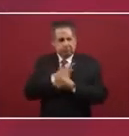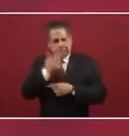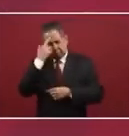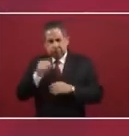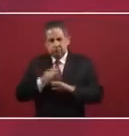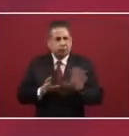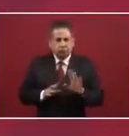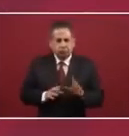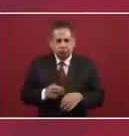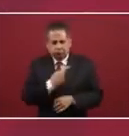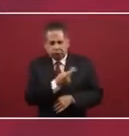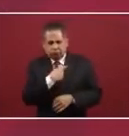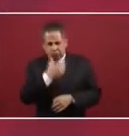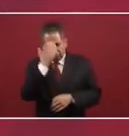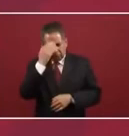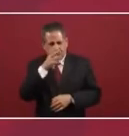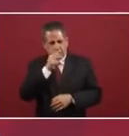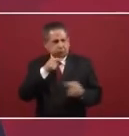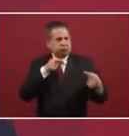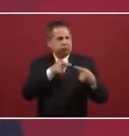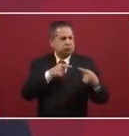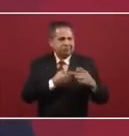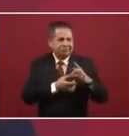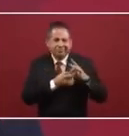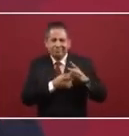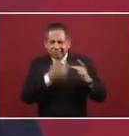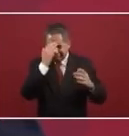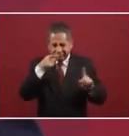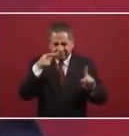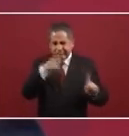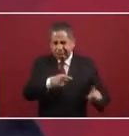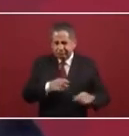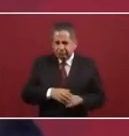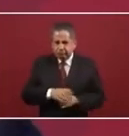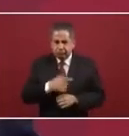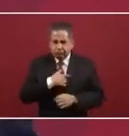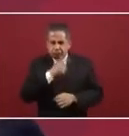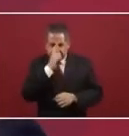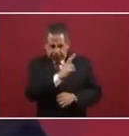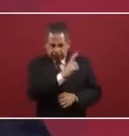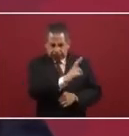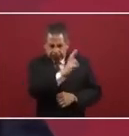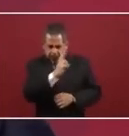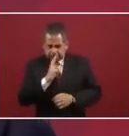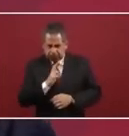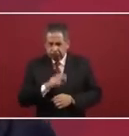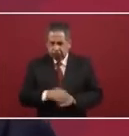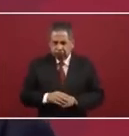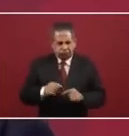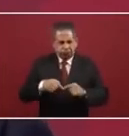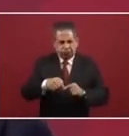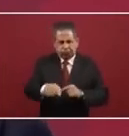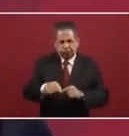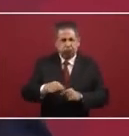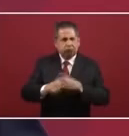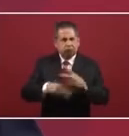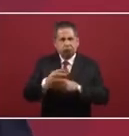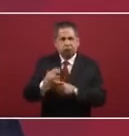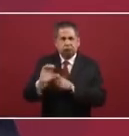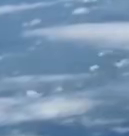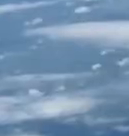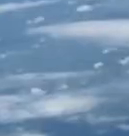Ebrard para exponerle su preocupación por el constante abuso a la dignidad y derechos humanos de los